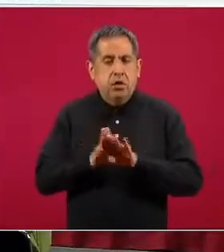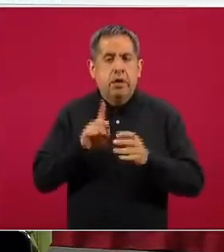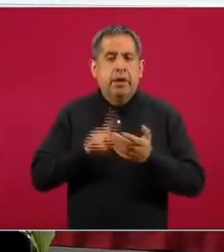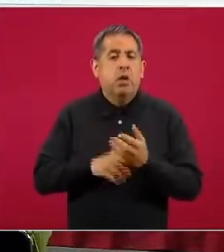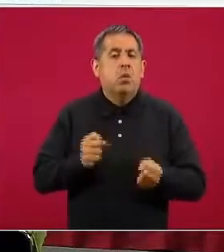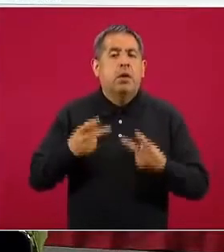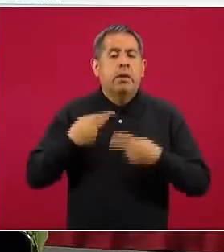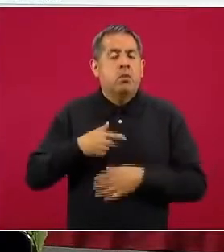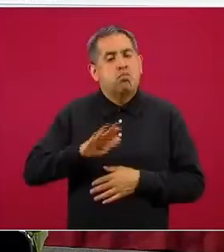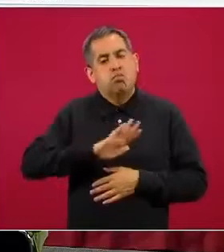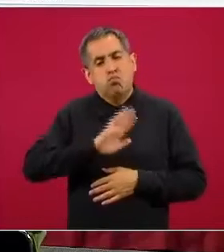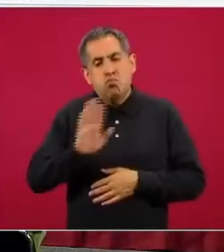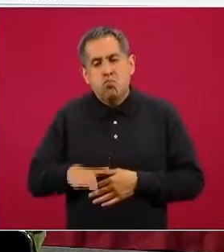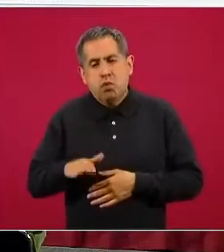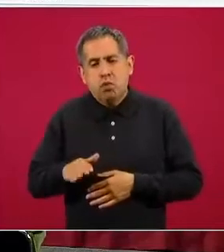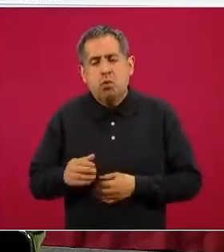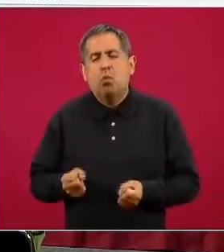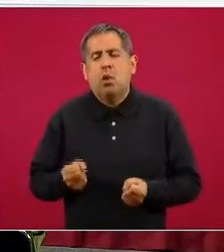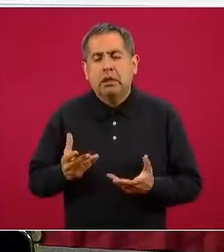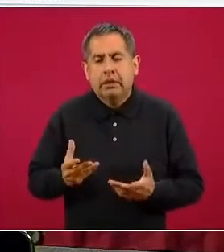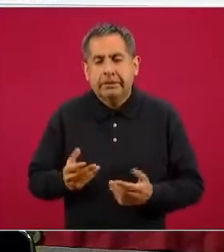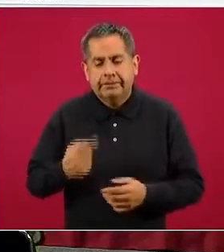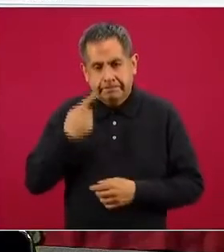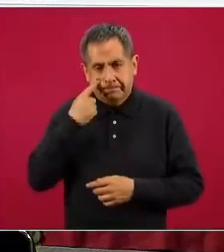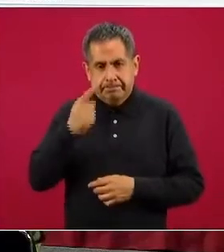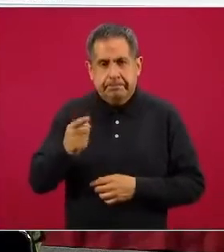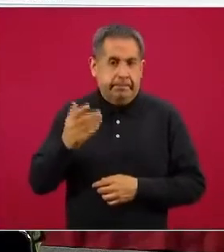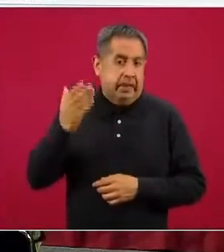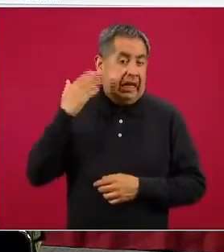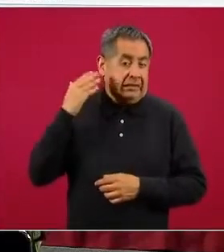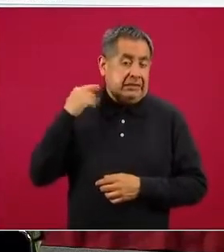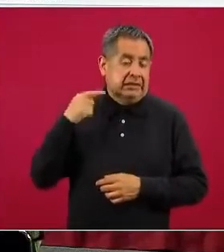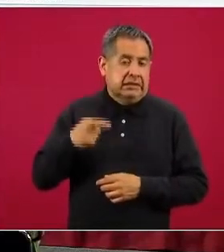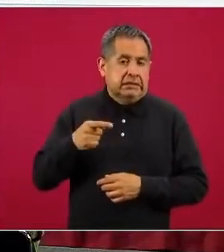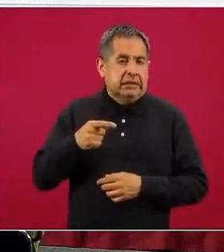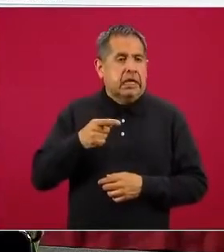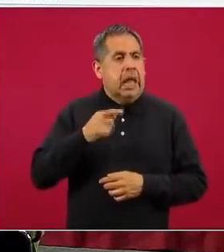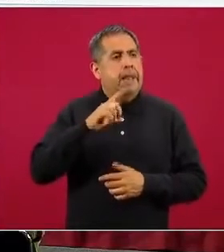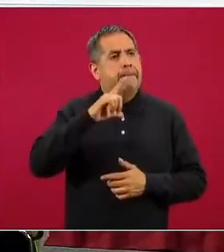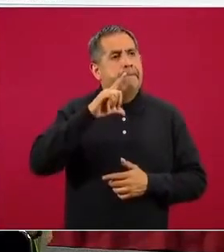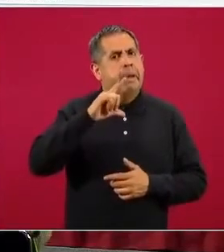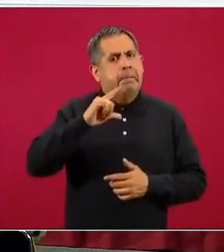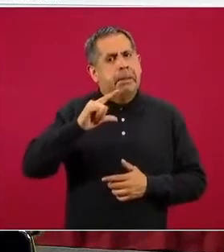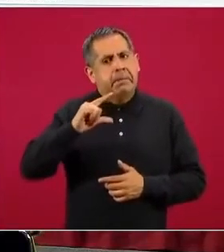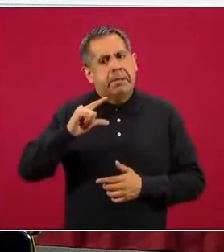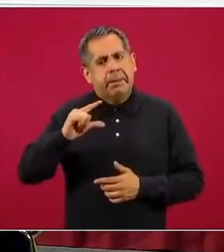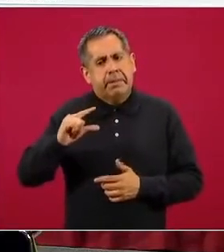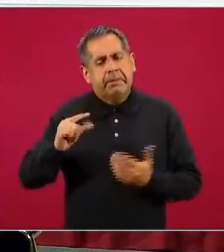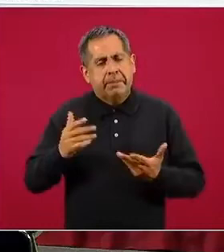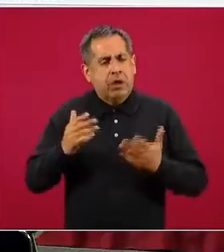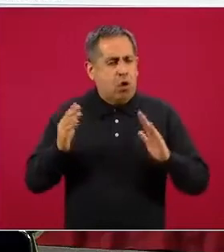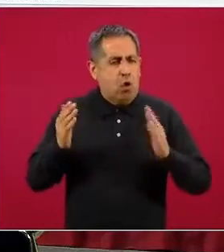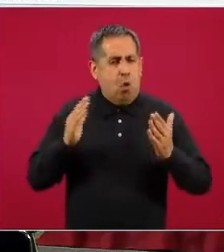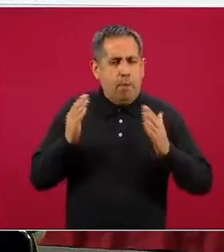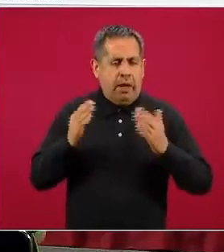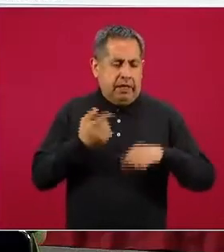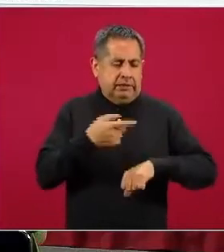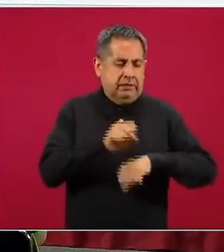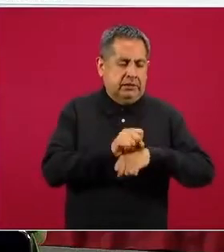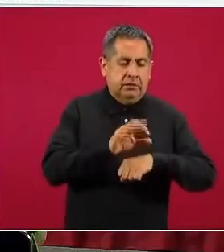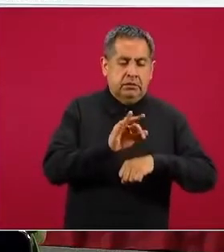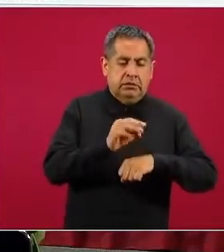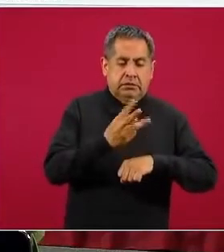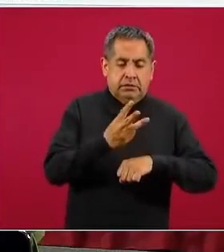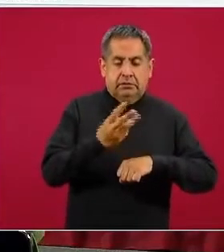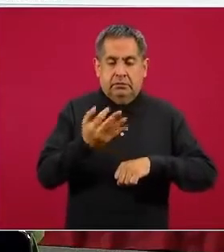la mortalidad. Habíamos abierto con un descenso en relación al comparativo entre la semana